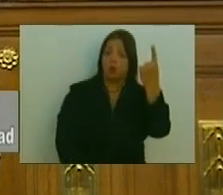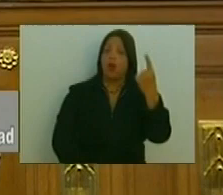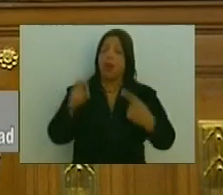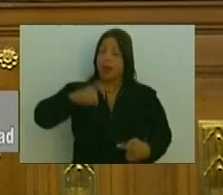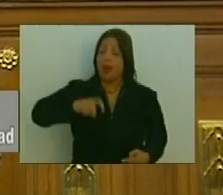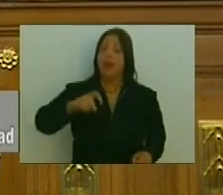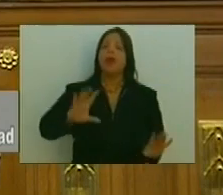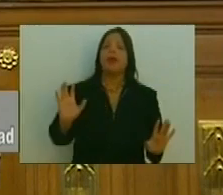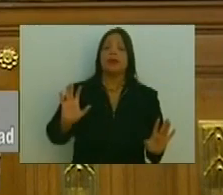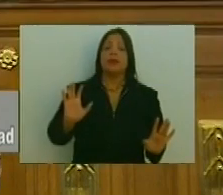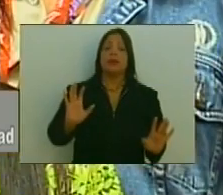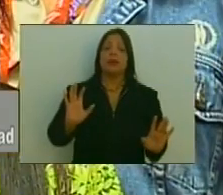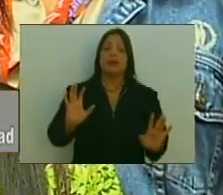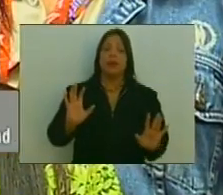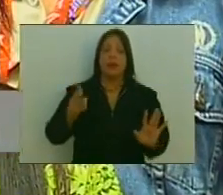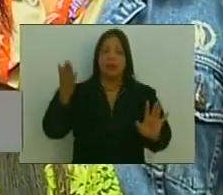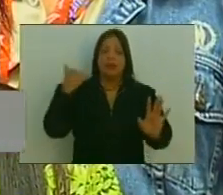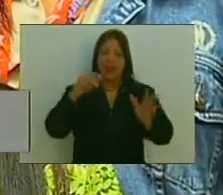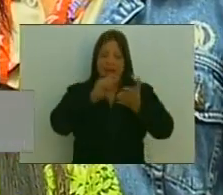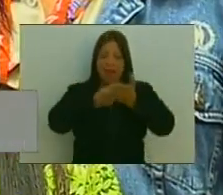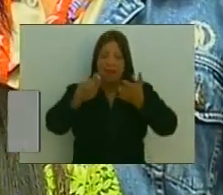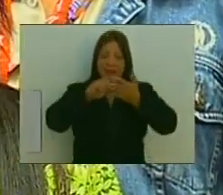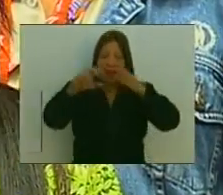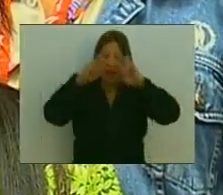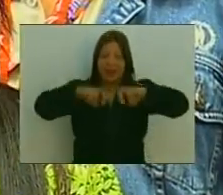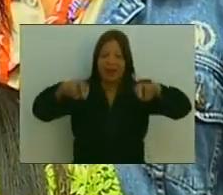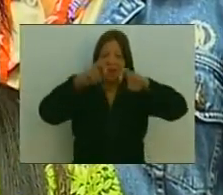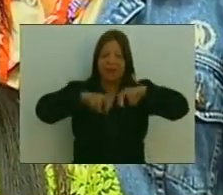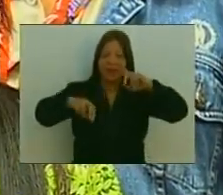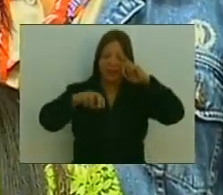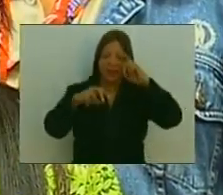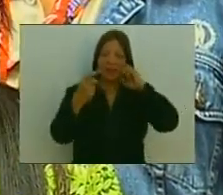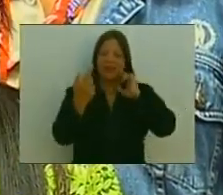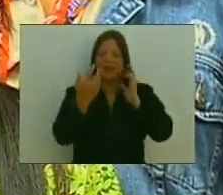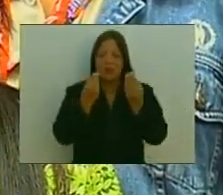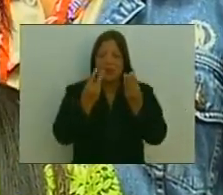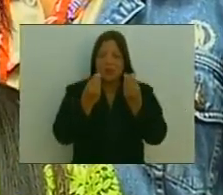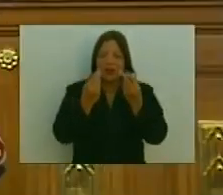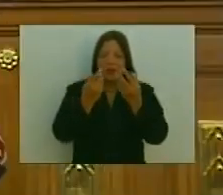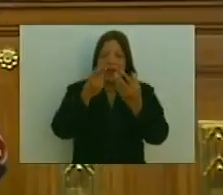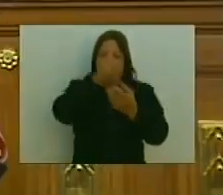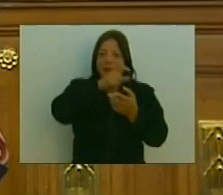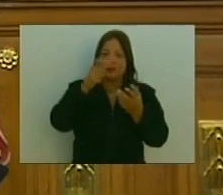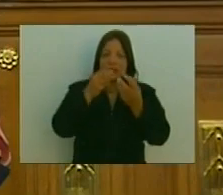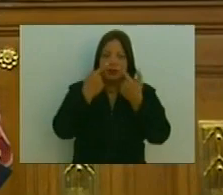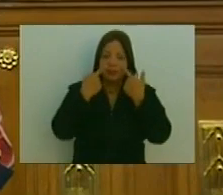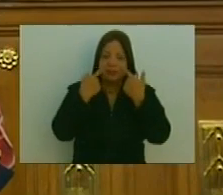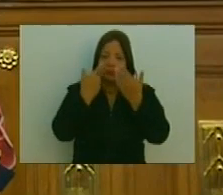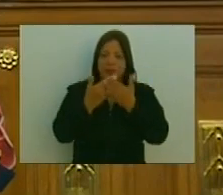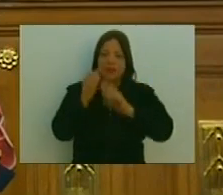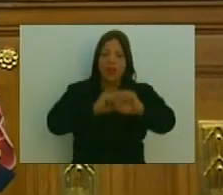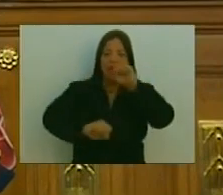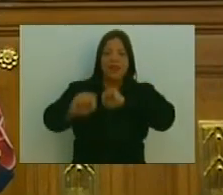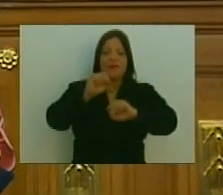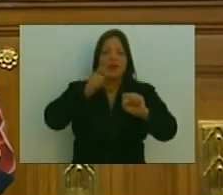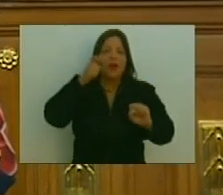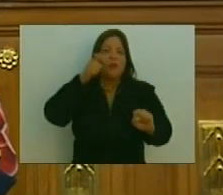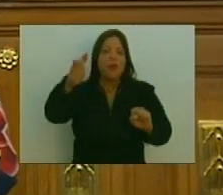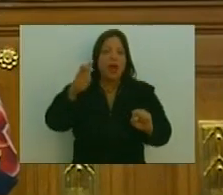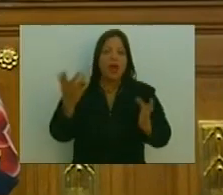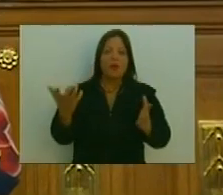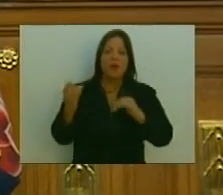orgánica, independientemente de que haya sido revisada por bastantes personas y por la Defensoría del Pueblo y